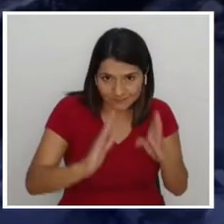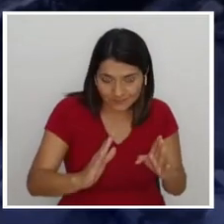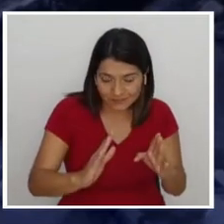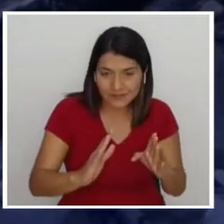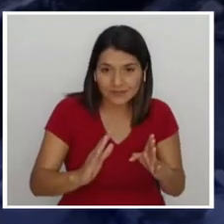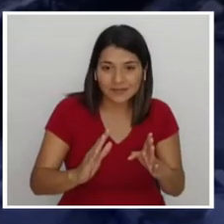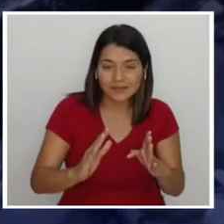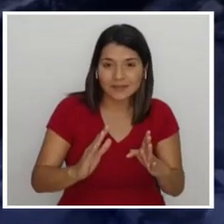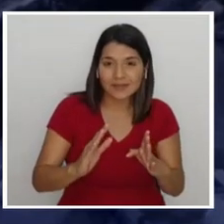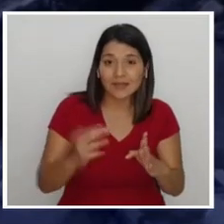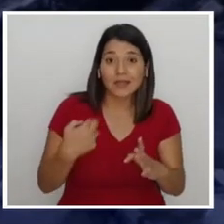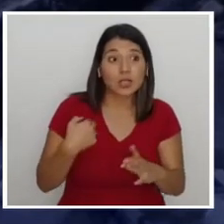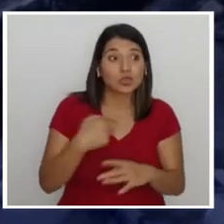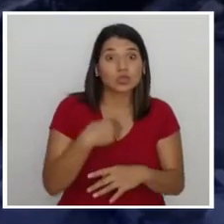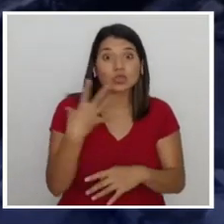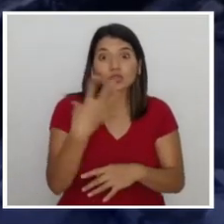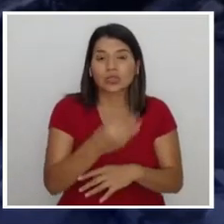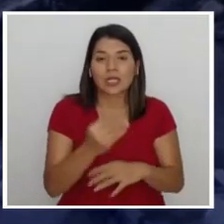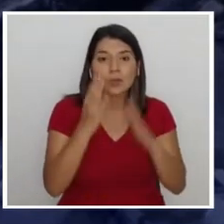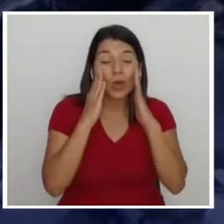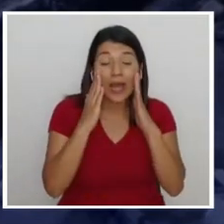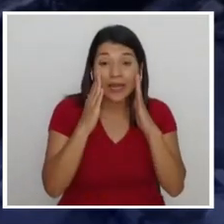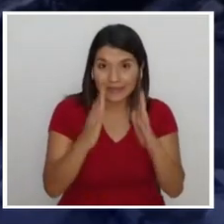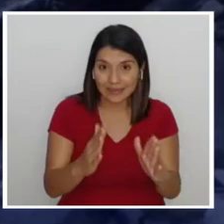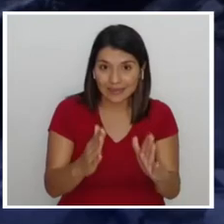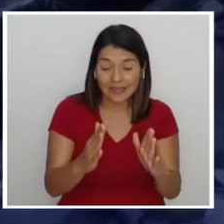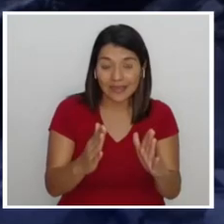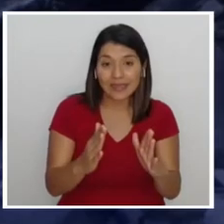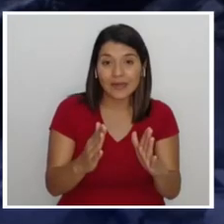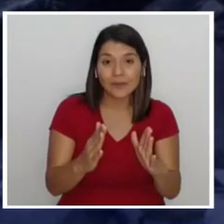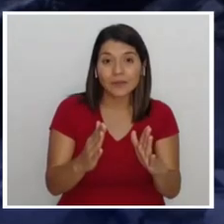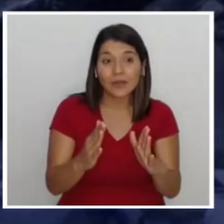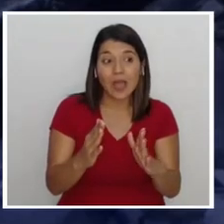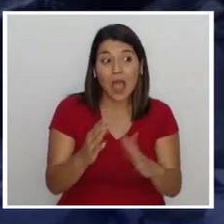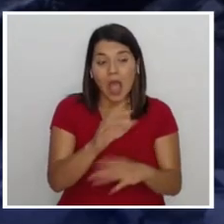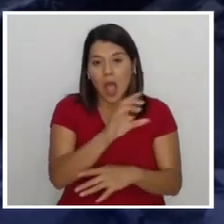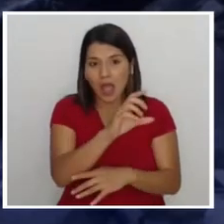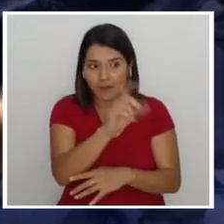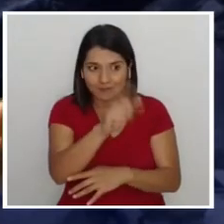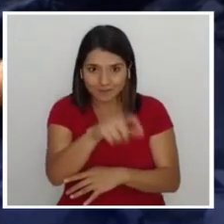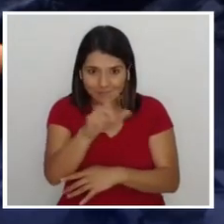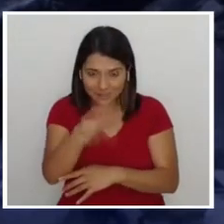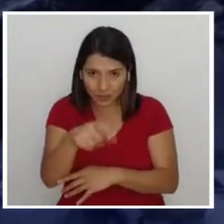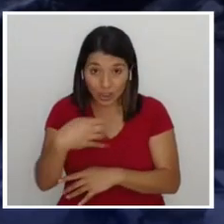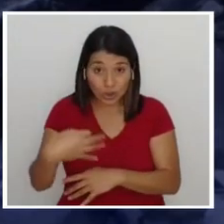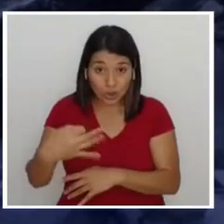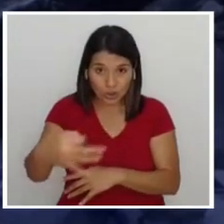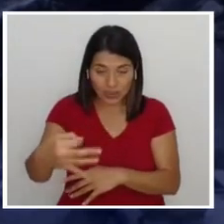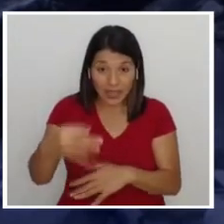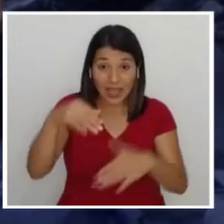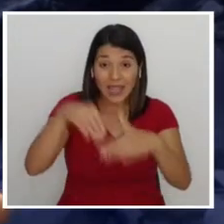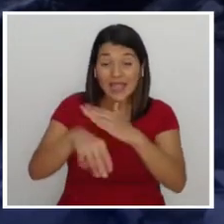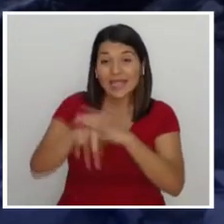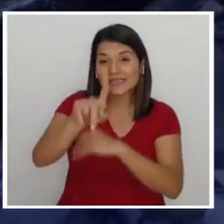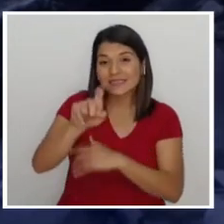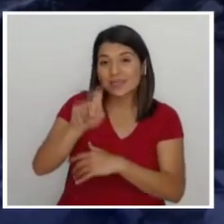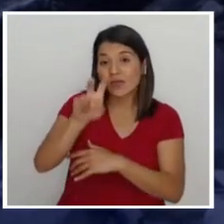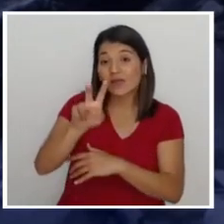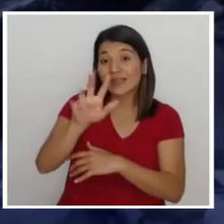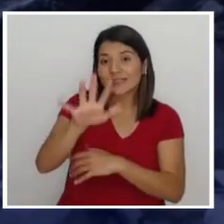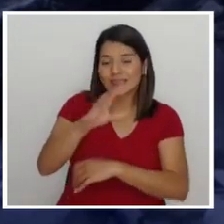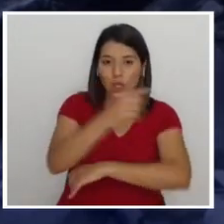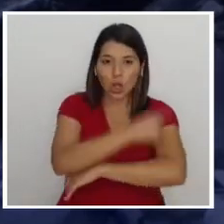salimos a atender a nuestros compatriotas, ¿verdad? Día a día. En 125 comités, con 700